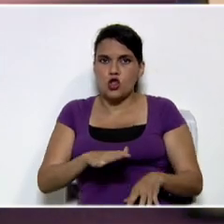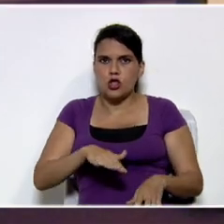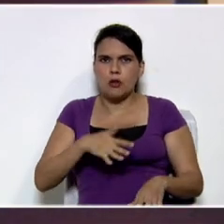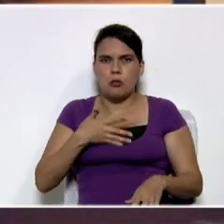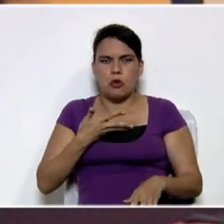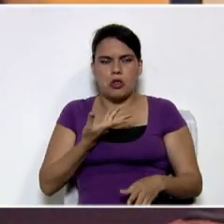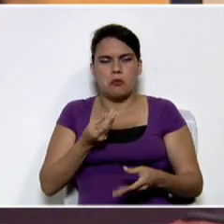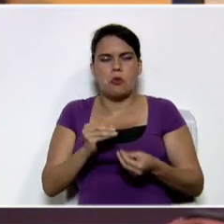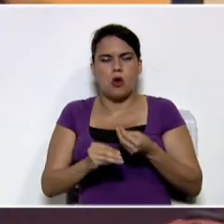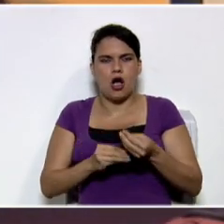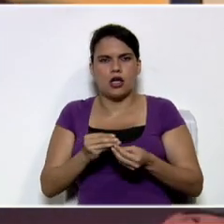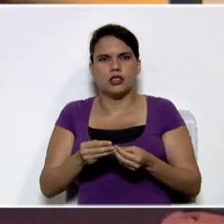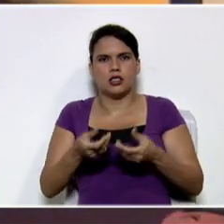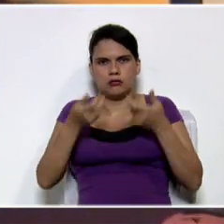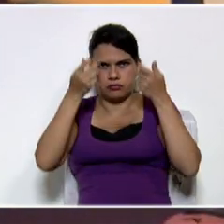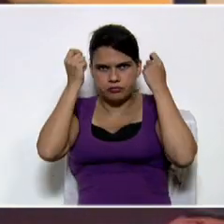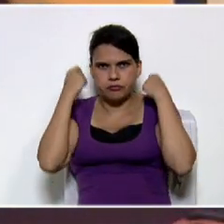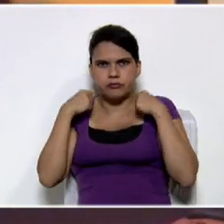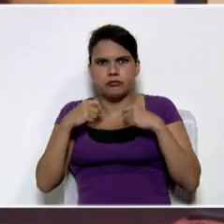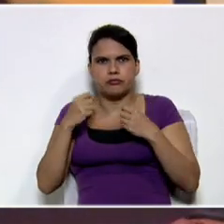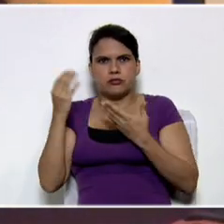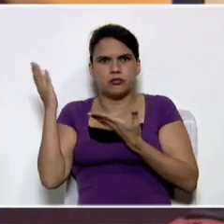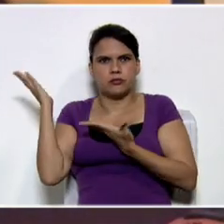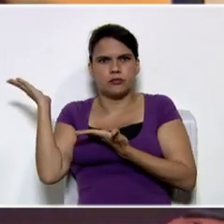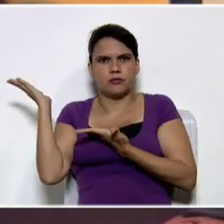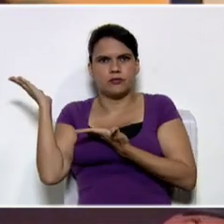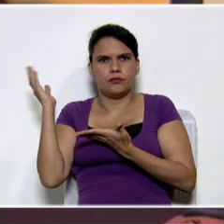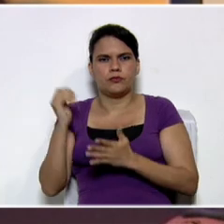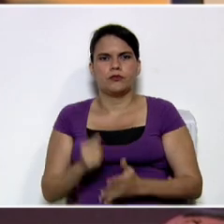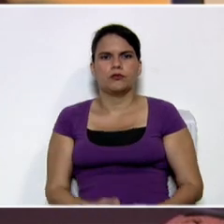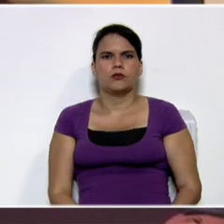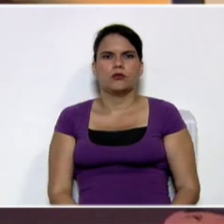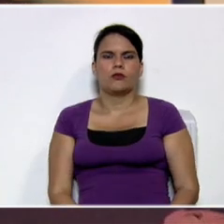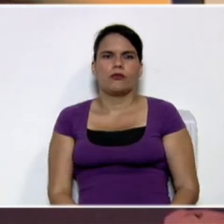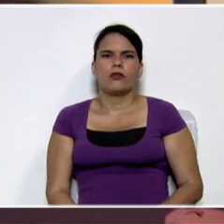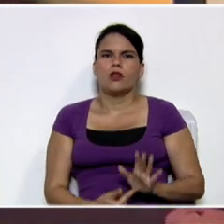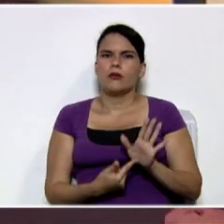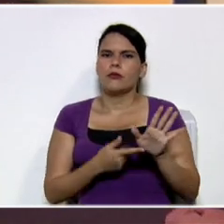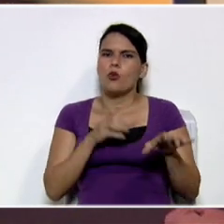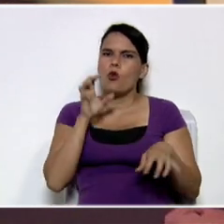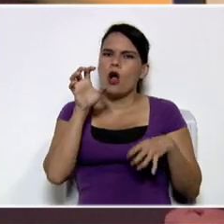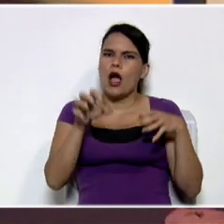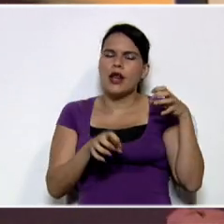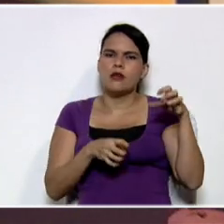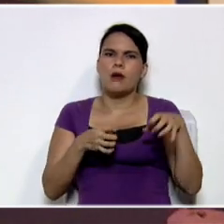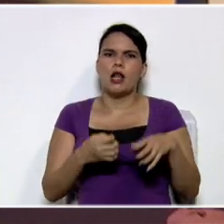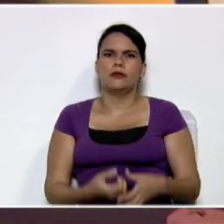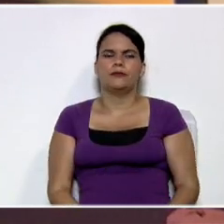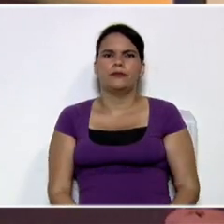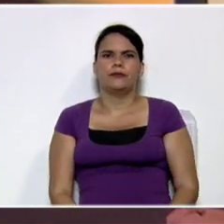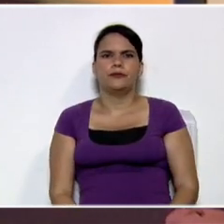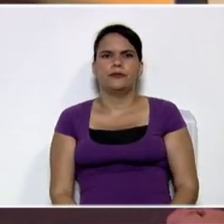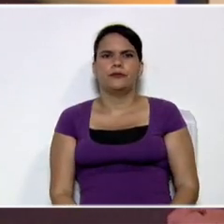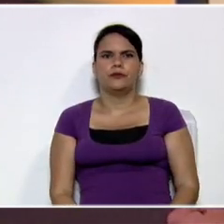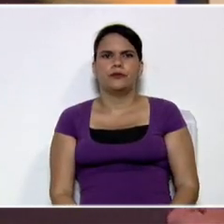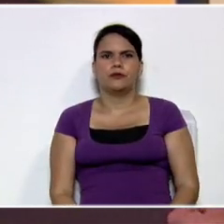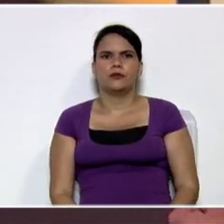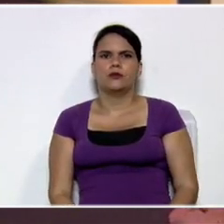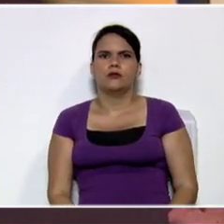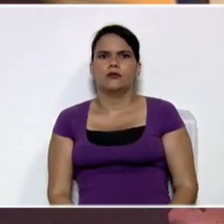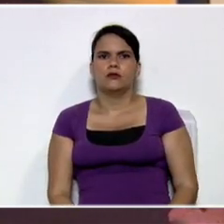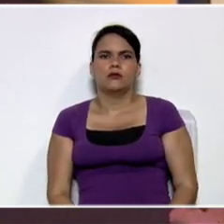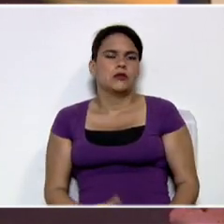este dije. En este caso, tengo un dije que está representando un animal, ¿verdad?, en un